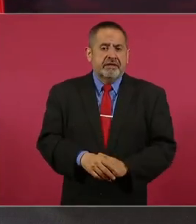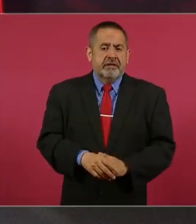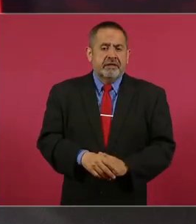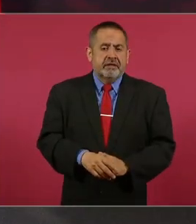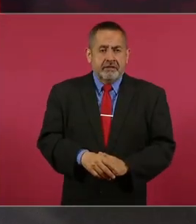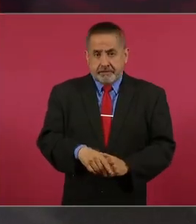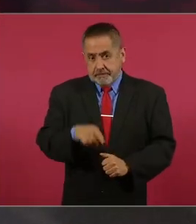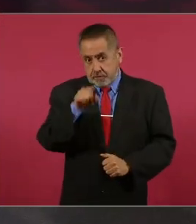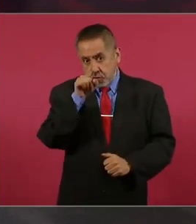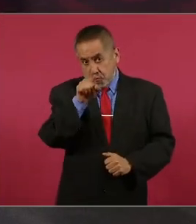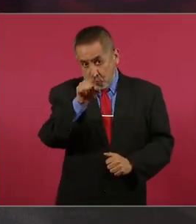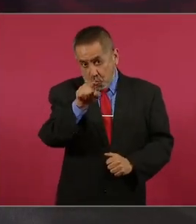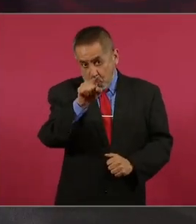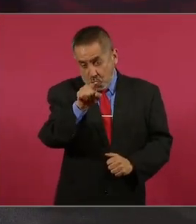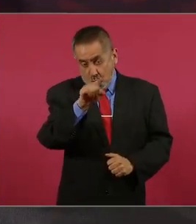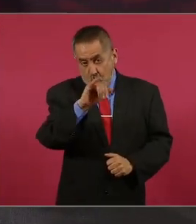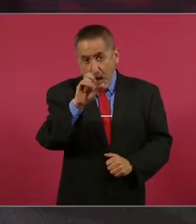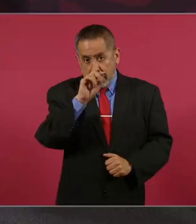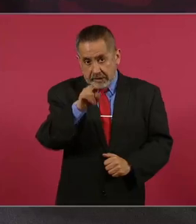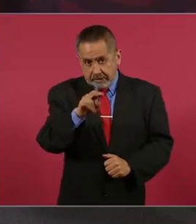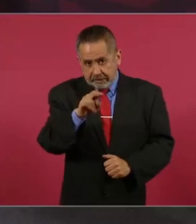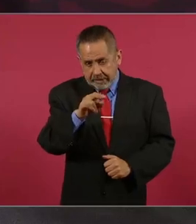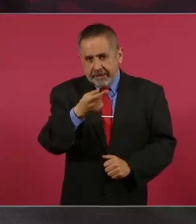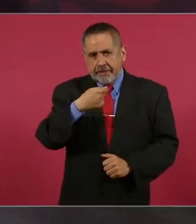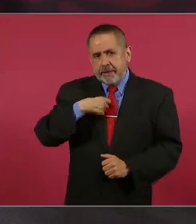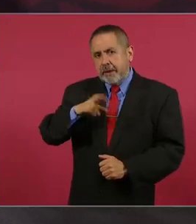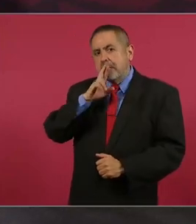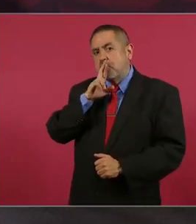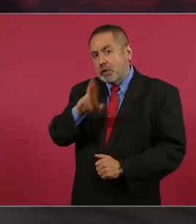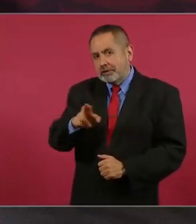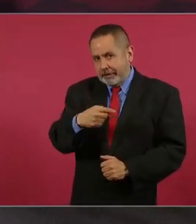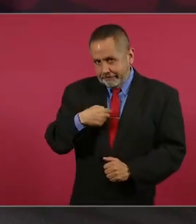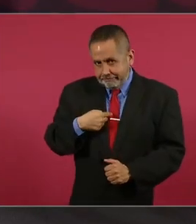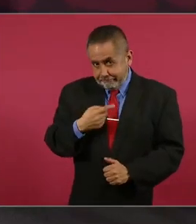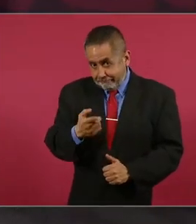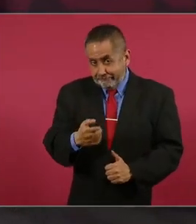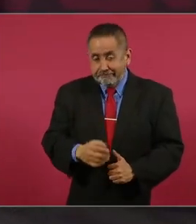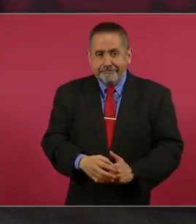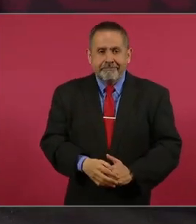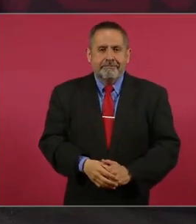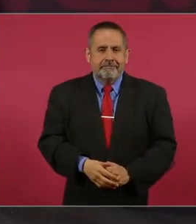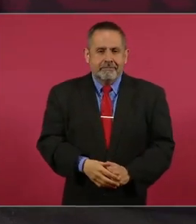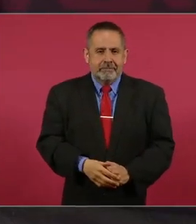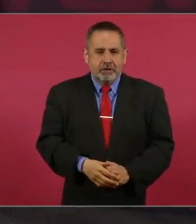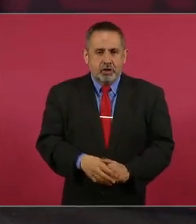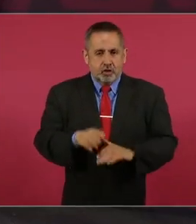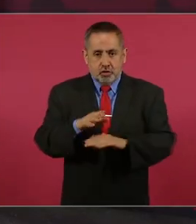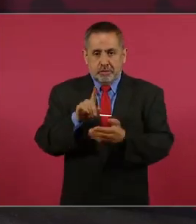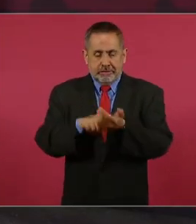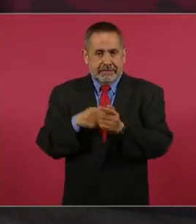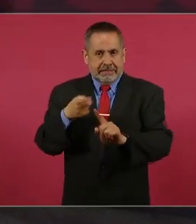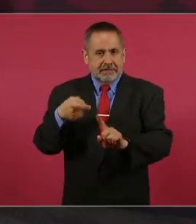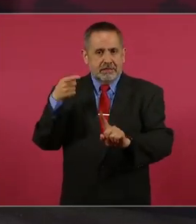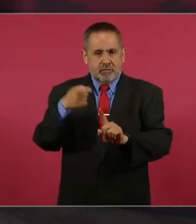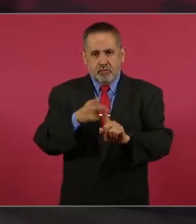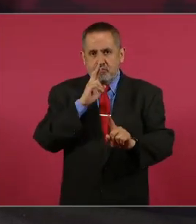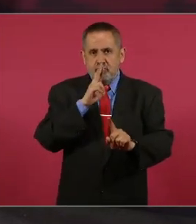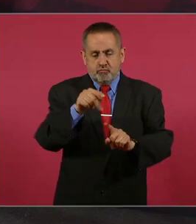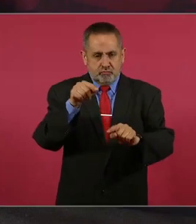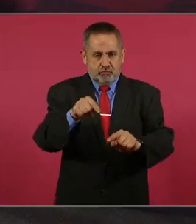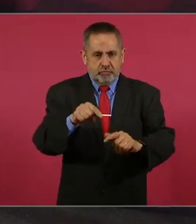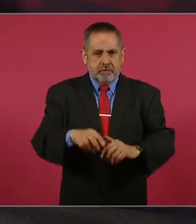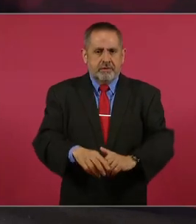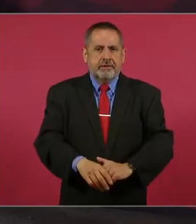que vas a responder sobre este tema.